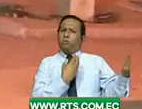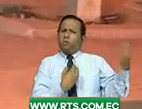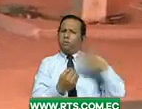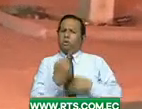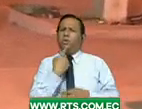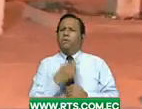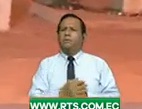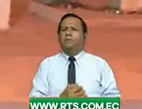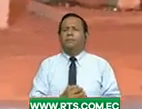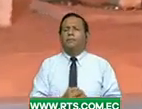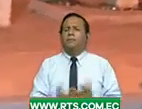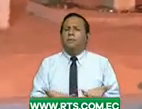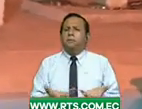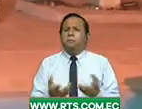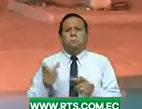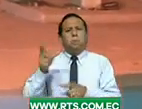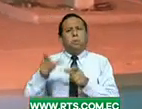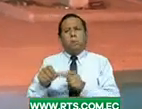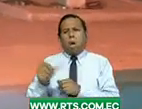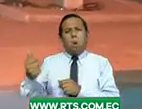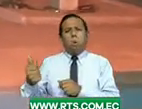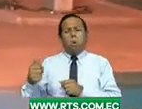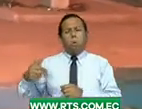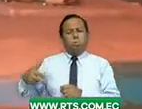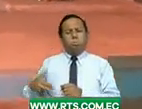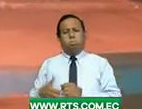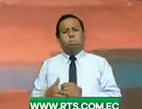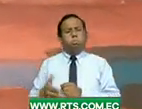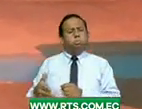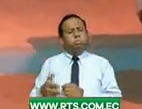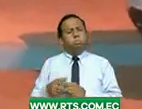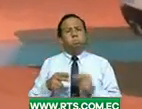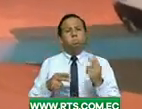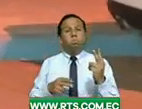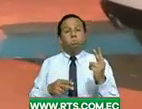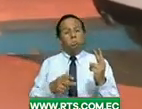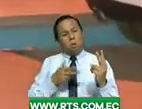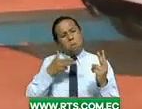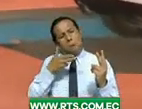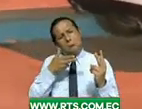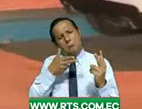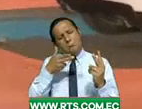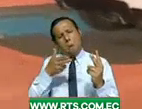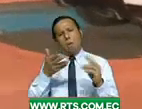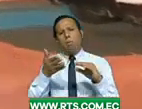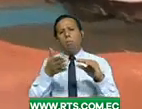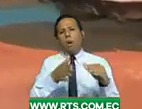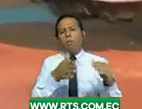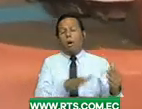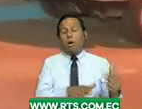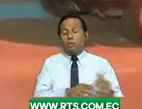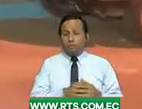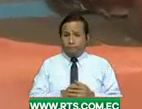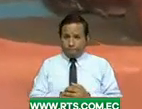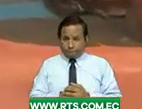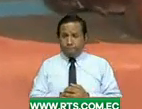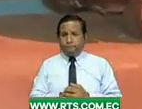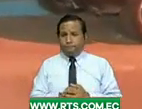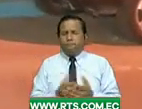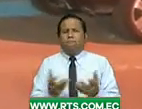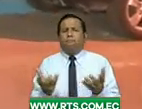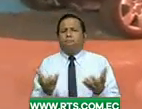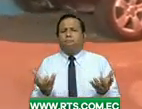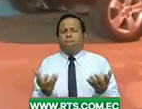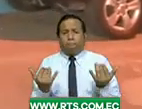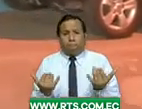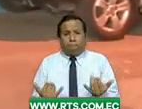parecer llegaron desconocidos y abrieron fuego en contra de dos personas que se encontraban en este punto de la ciudad. Ahora justamente